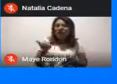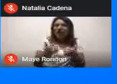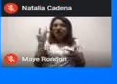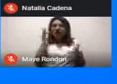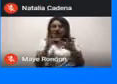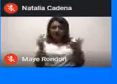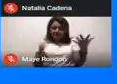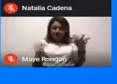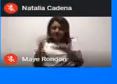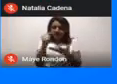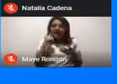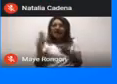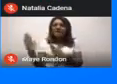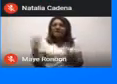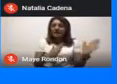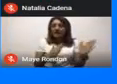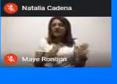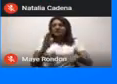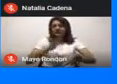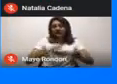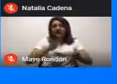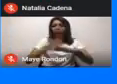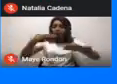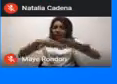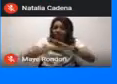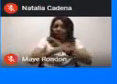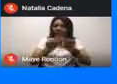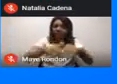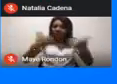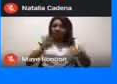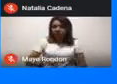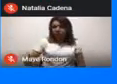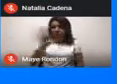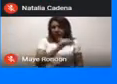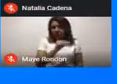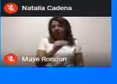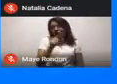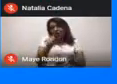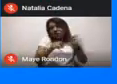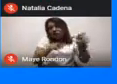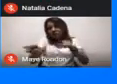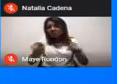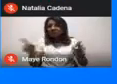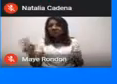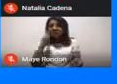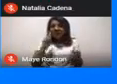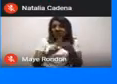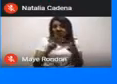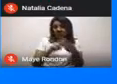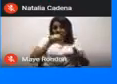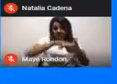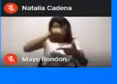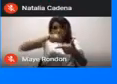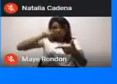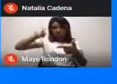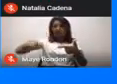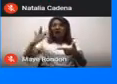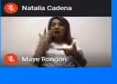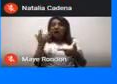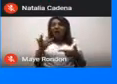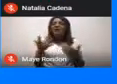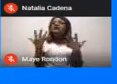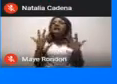de la planificación, yo sí quiero hacer una pequeña introducción a todos ustedes. Tal vez muchos ya conocen estas cifras y quisiera